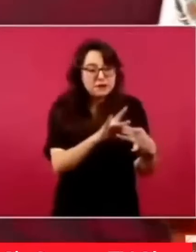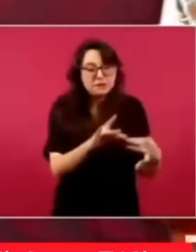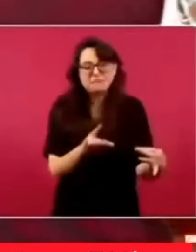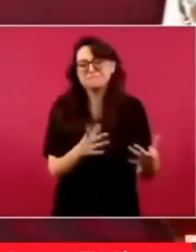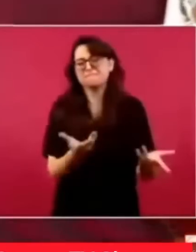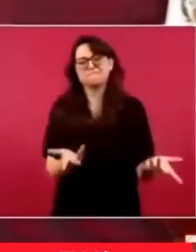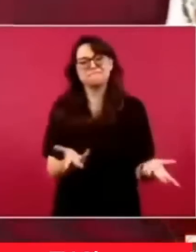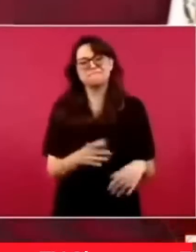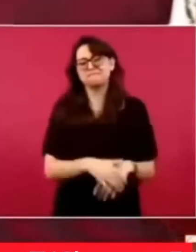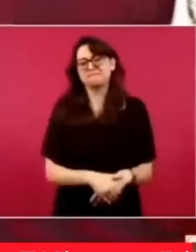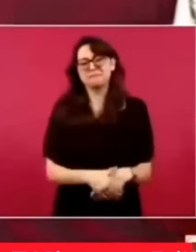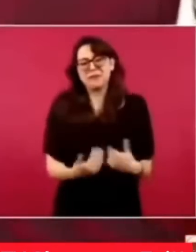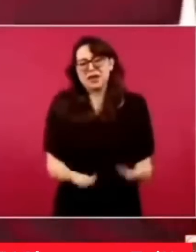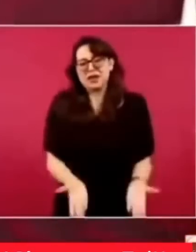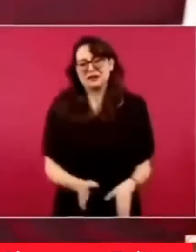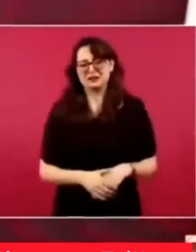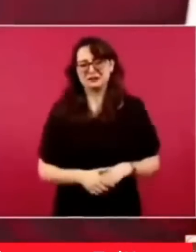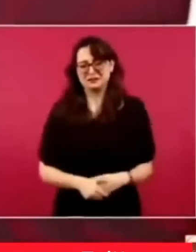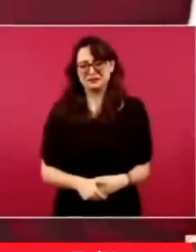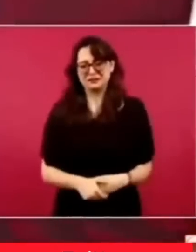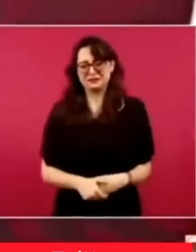O Aguilar Camino,